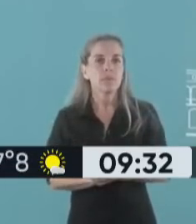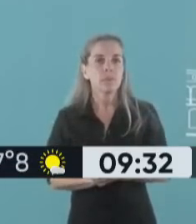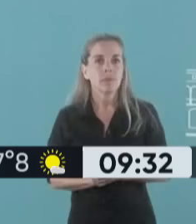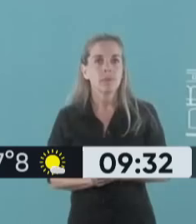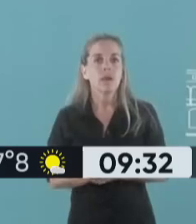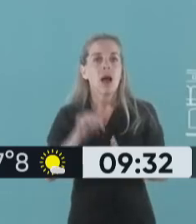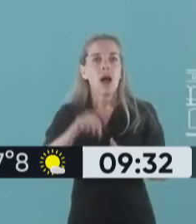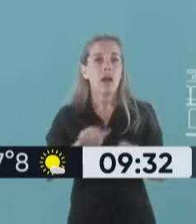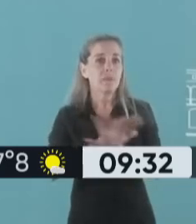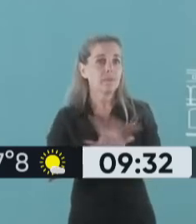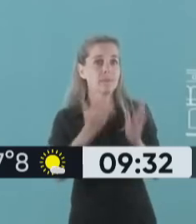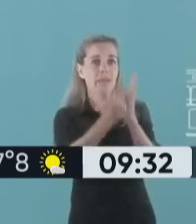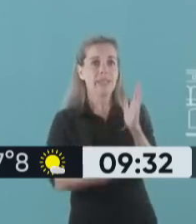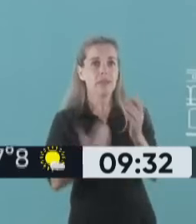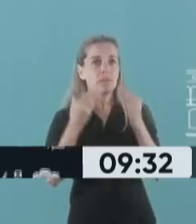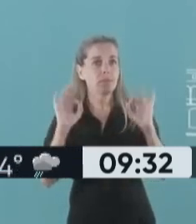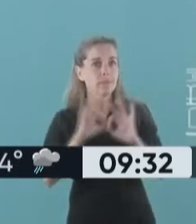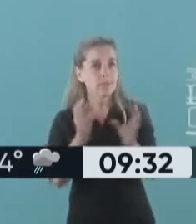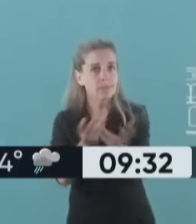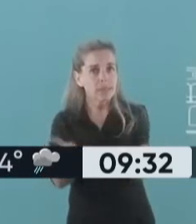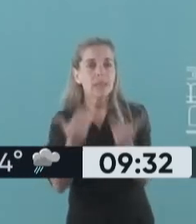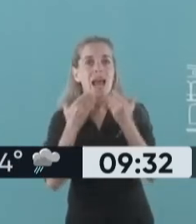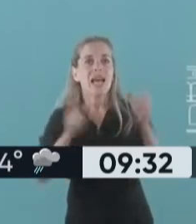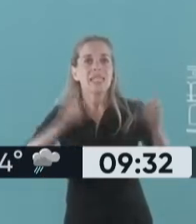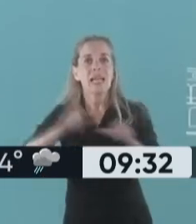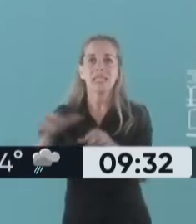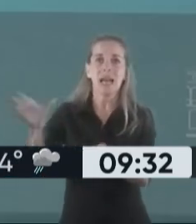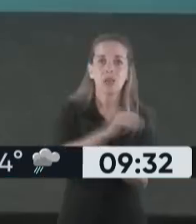¿sí? Bueno, ahora sí no tengo nadie más, así que muchas gracias a todos y todas. Hasta el jueves que viene.